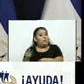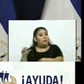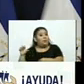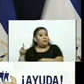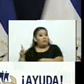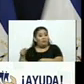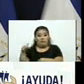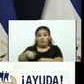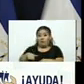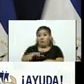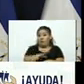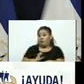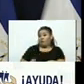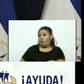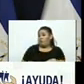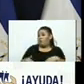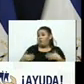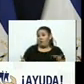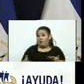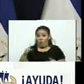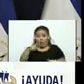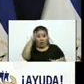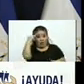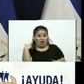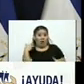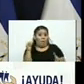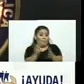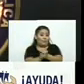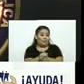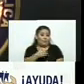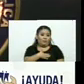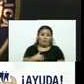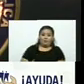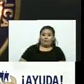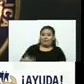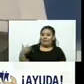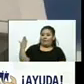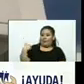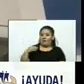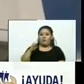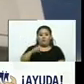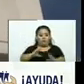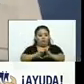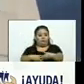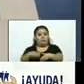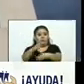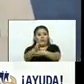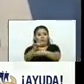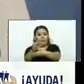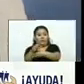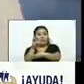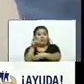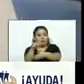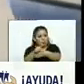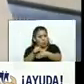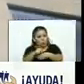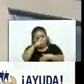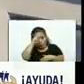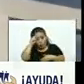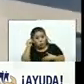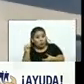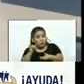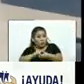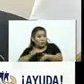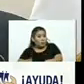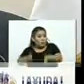aquí en El Salvador de la ahora esposa de un expresidente. La CICIG es un trabajo en conjunto con otras instituciones de seguridad, agregó